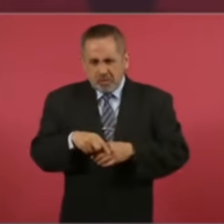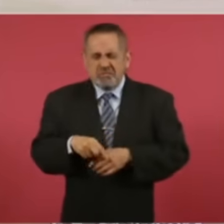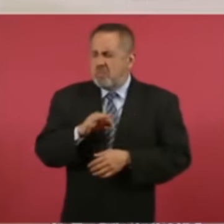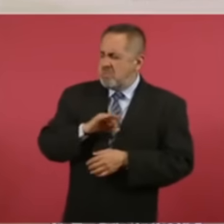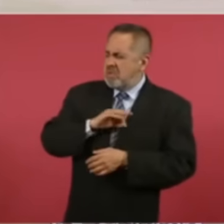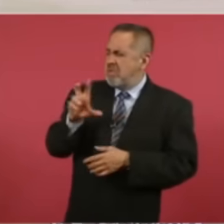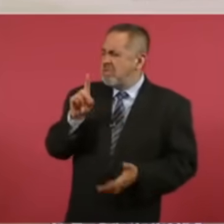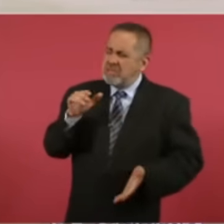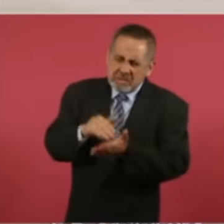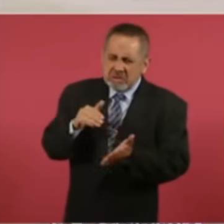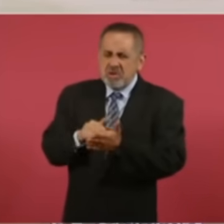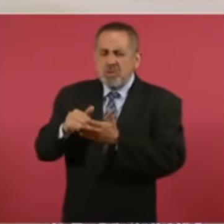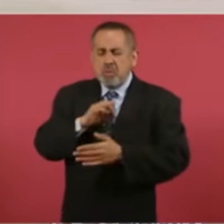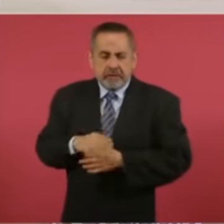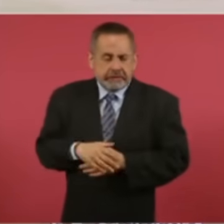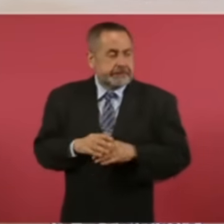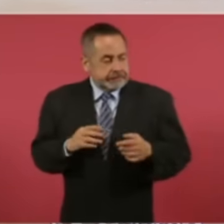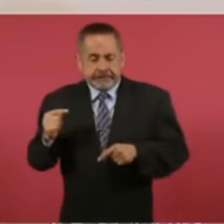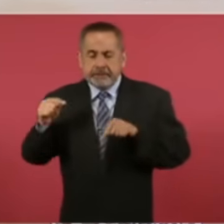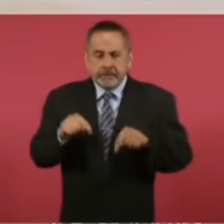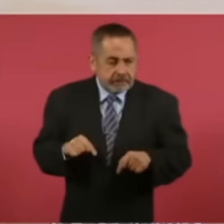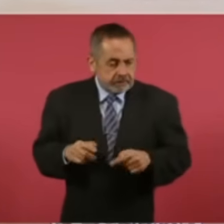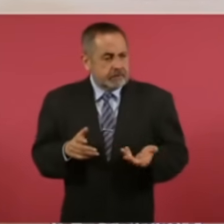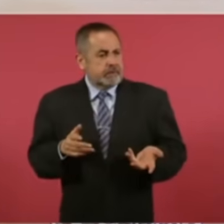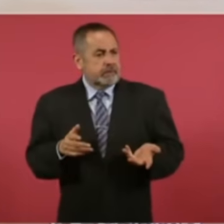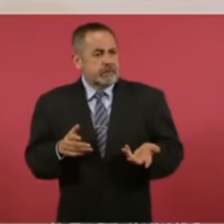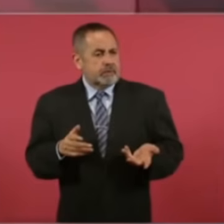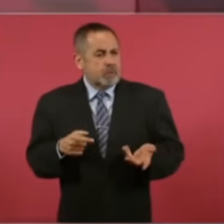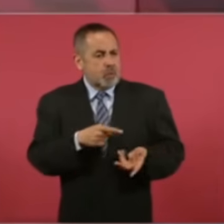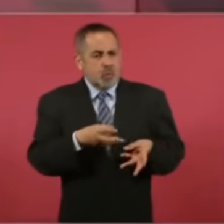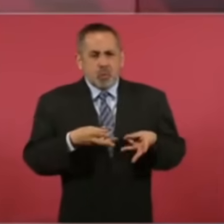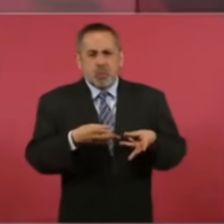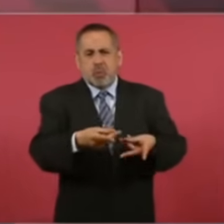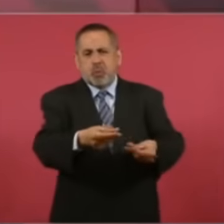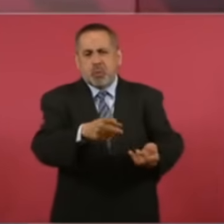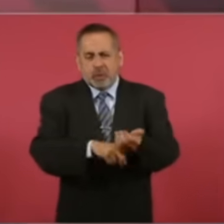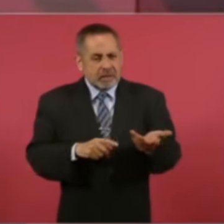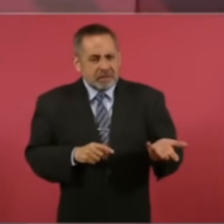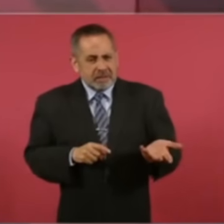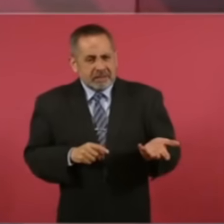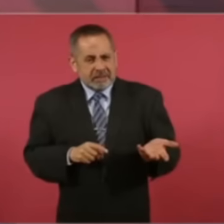30,000 millones. Y cuando llegamos ya habían ejercido